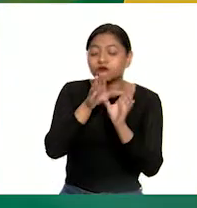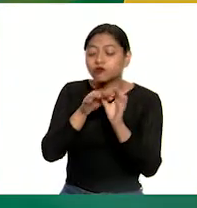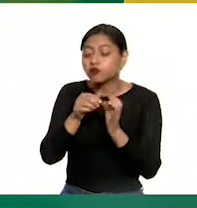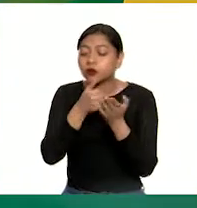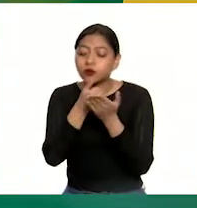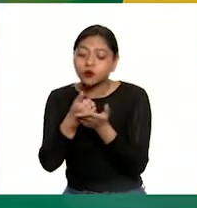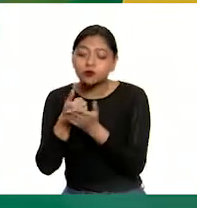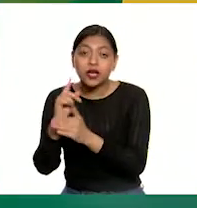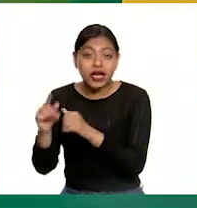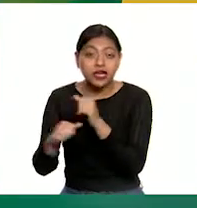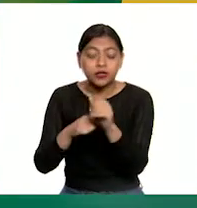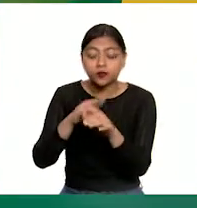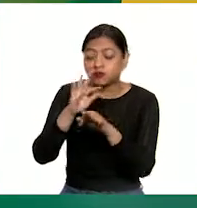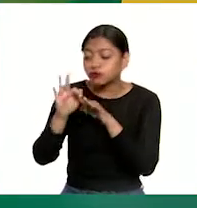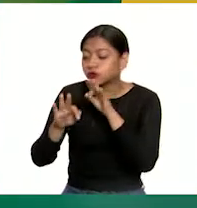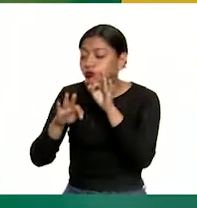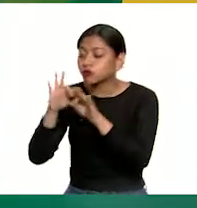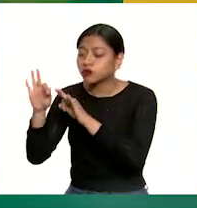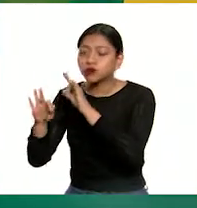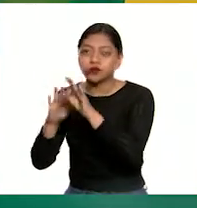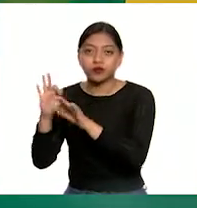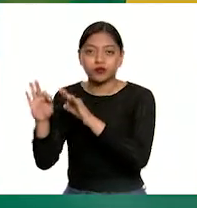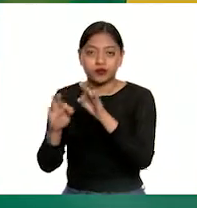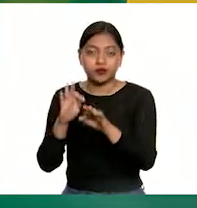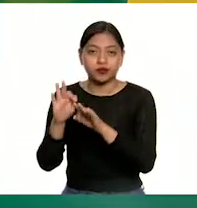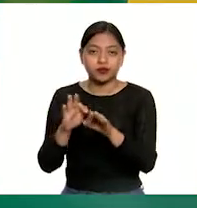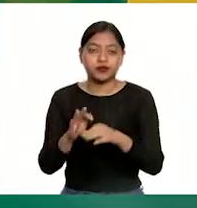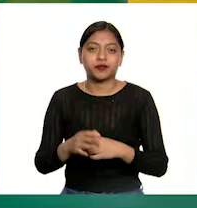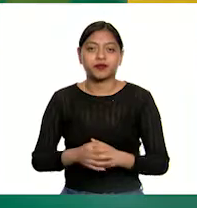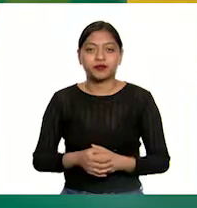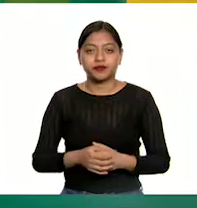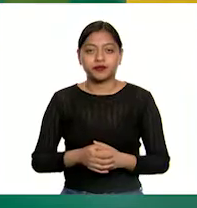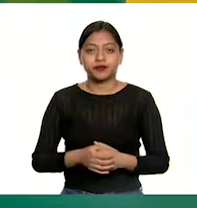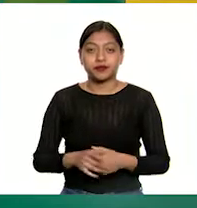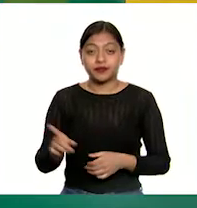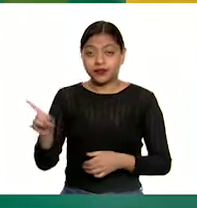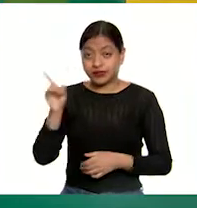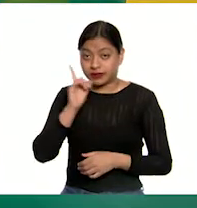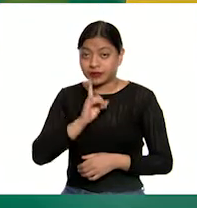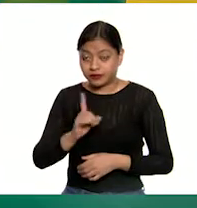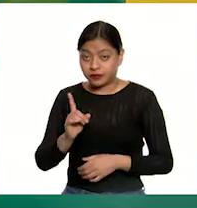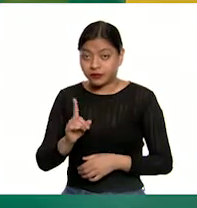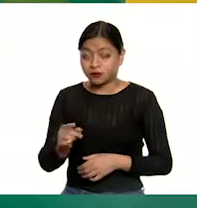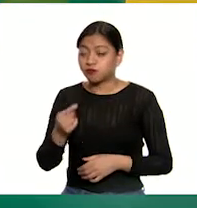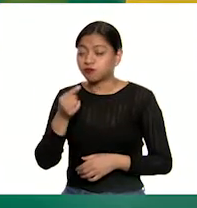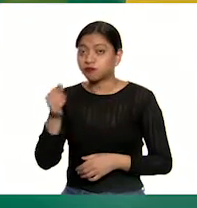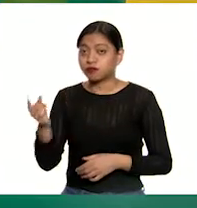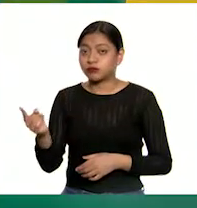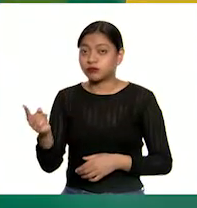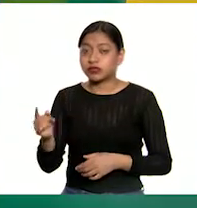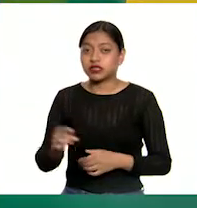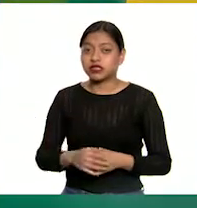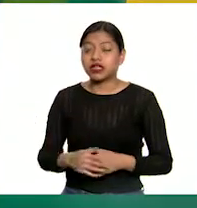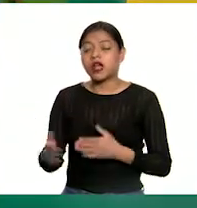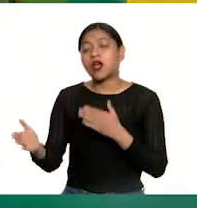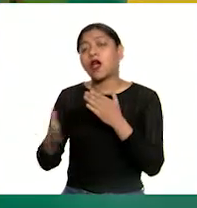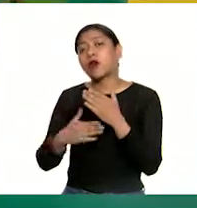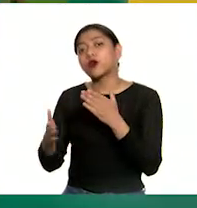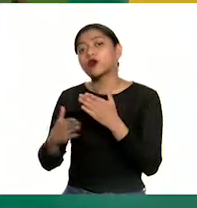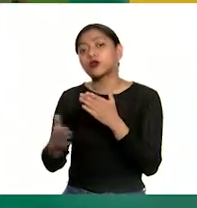los animalitos que la rodeaban. Y ella, estando en su cocina, porque